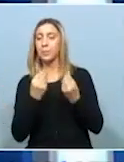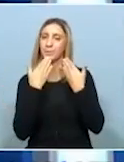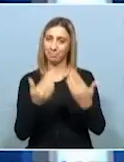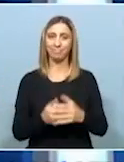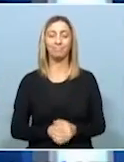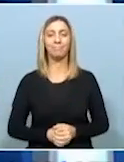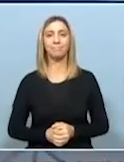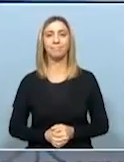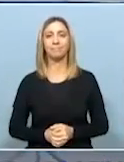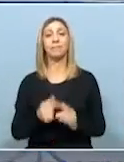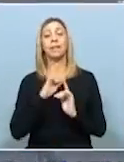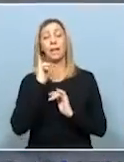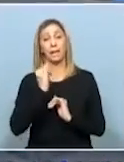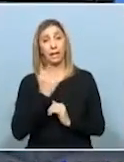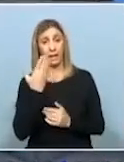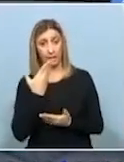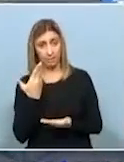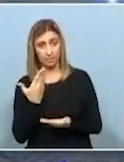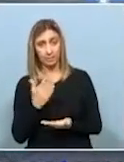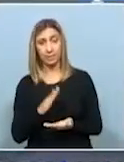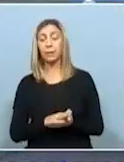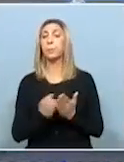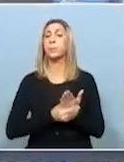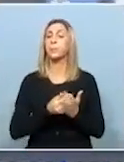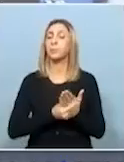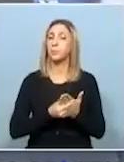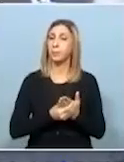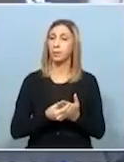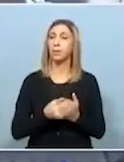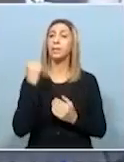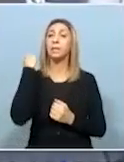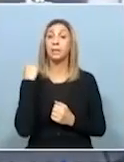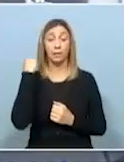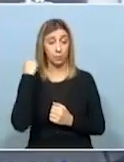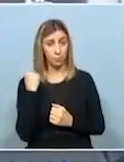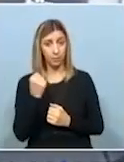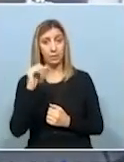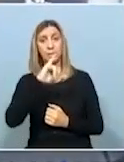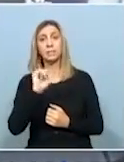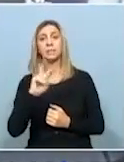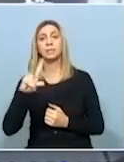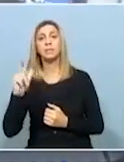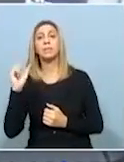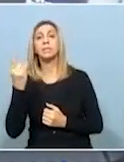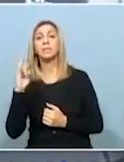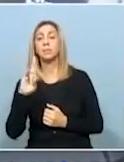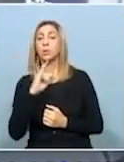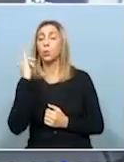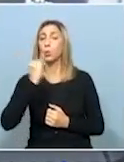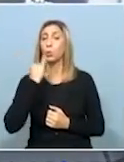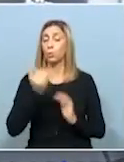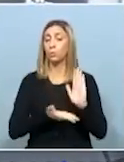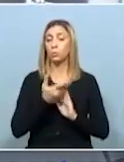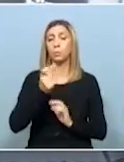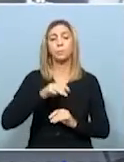gracias eh ahí teníamos entonces la ministra de Hacienda Natalia Zavala chacur dando a conocer el incremento